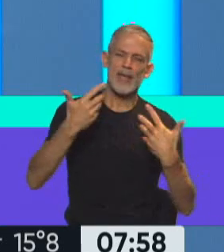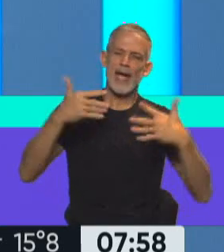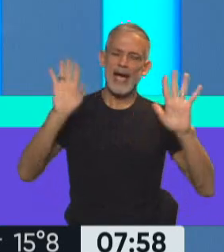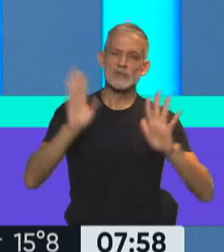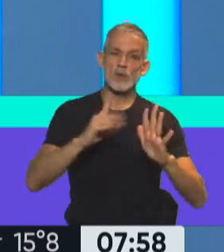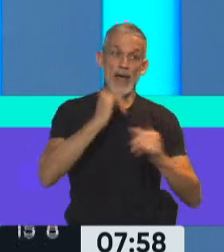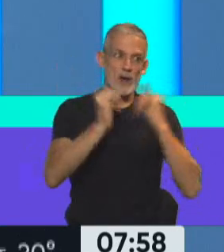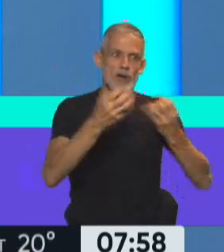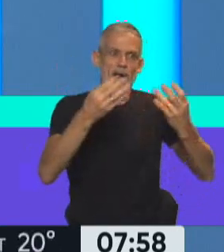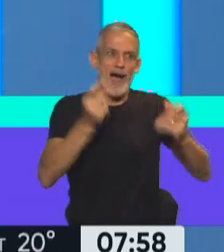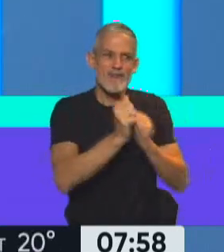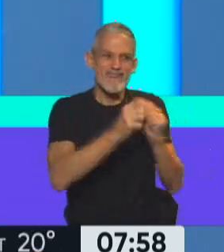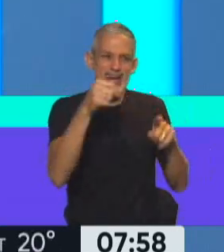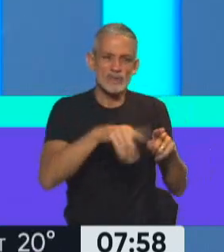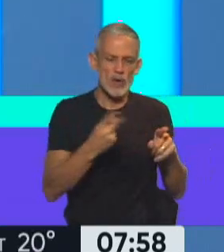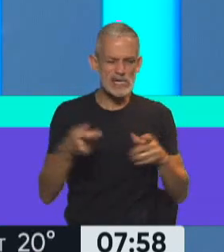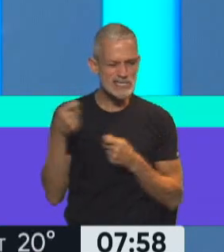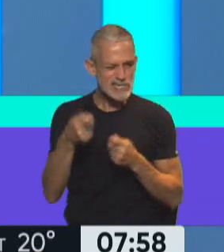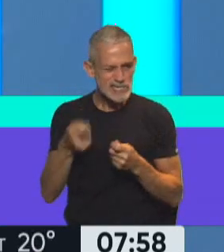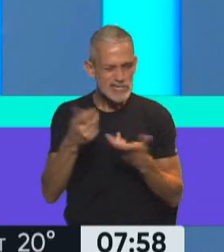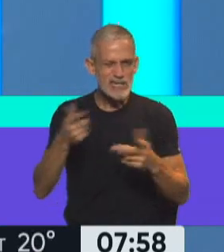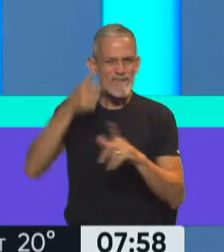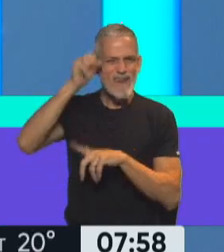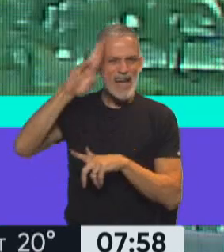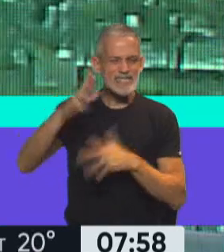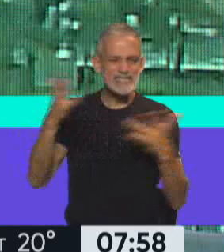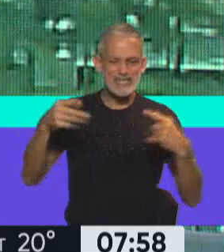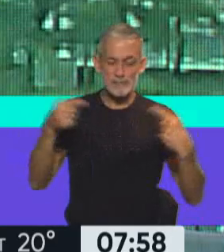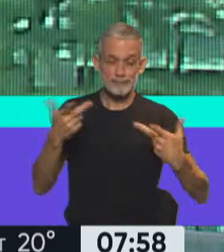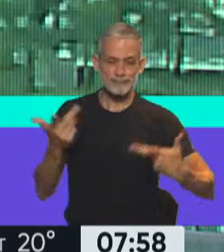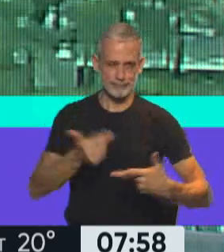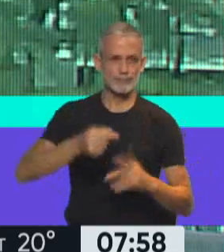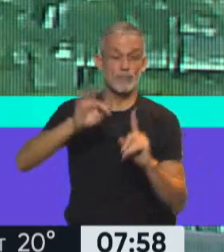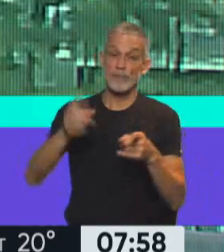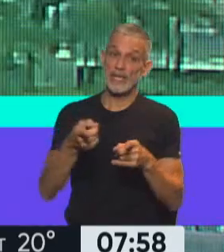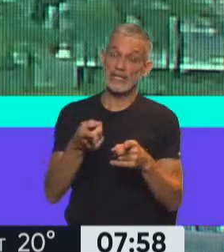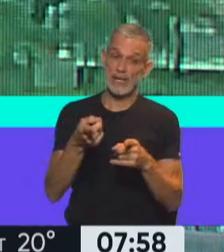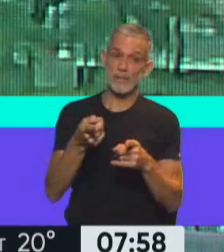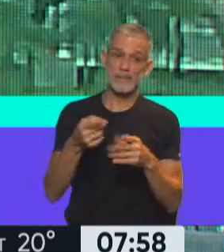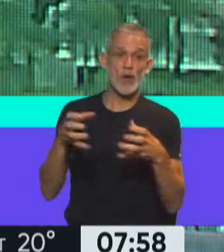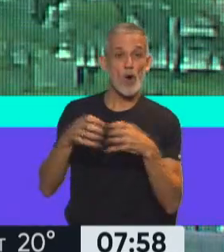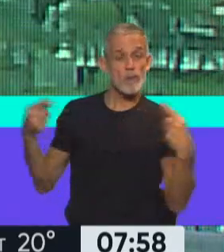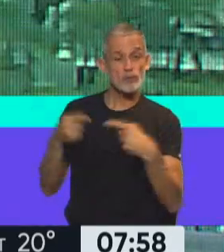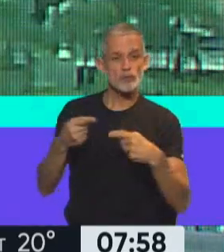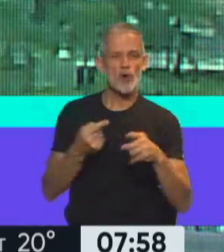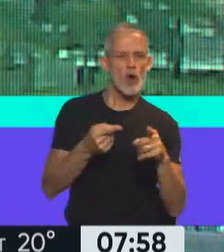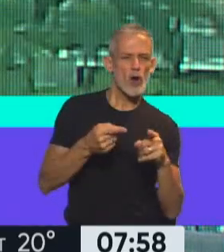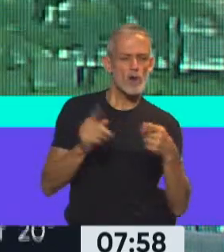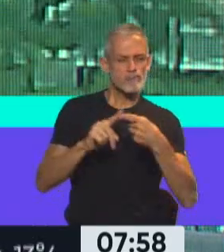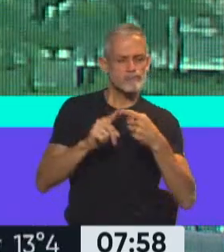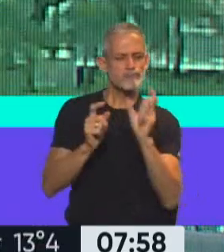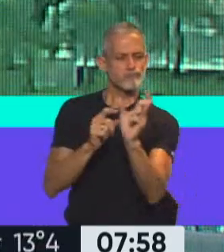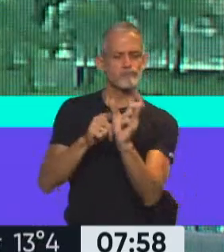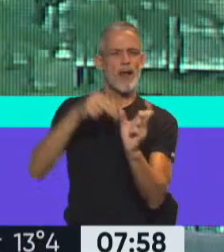buena noticia y esto de seguir insistiendo con Pfizer. Pero sigue hablando también oposición y oficialismo sobre la